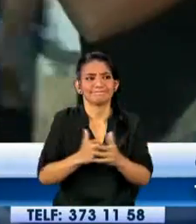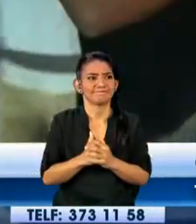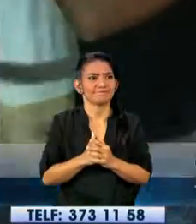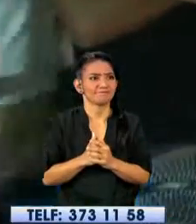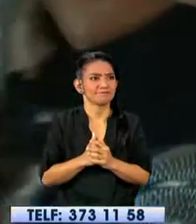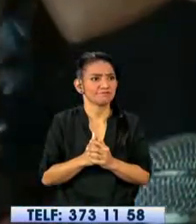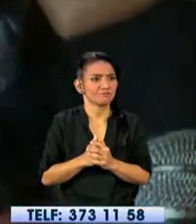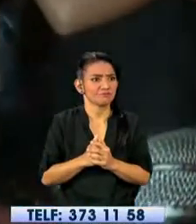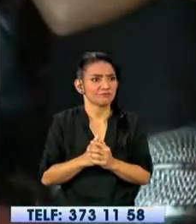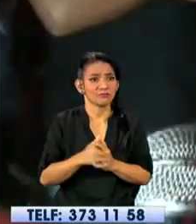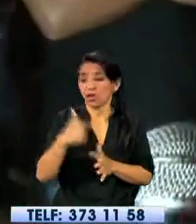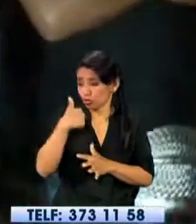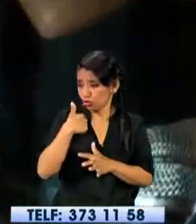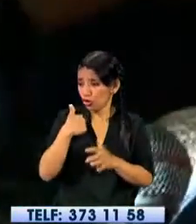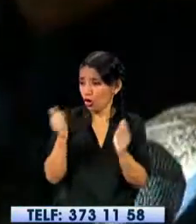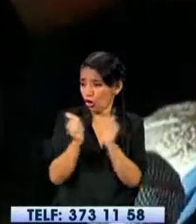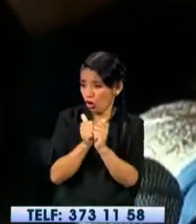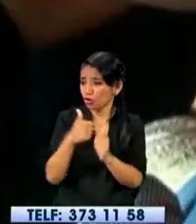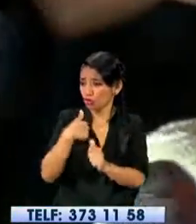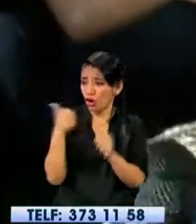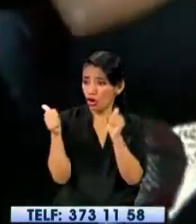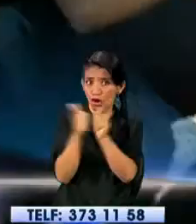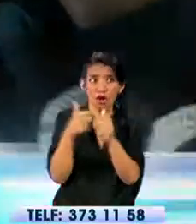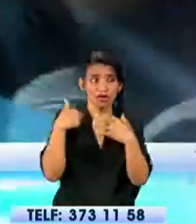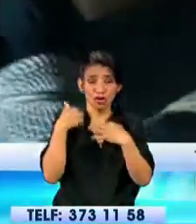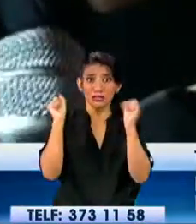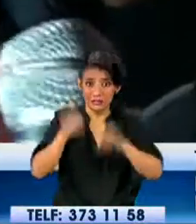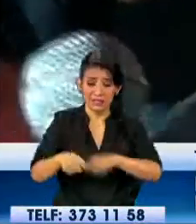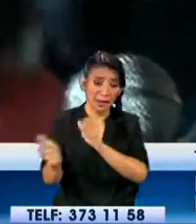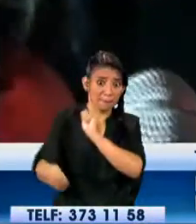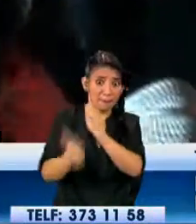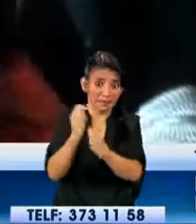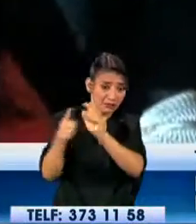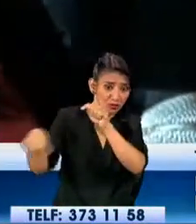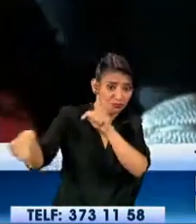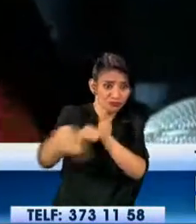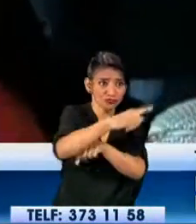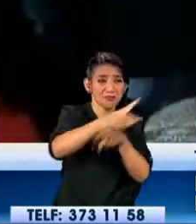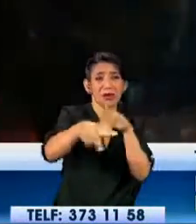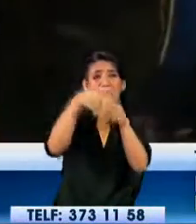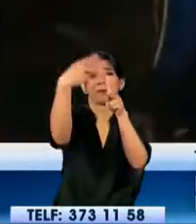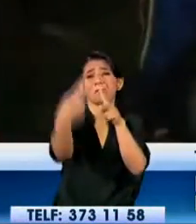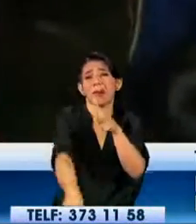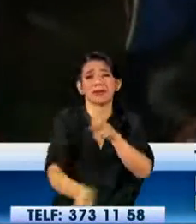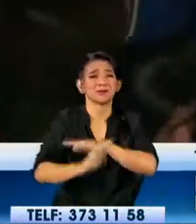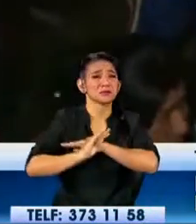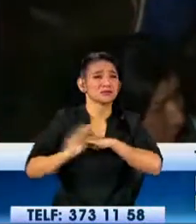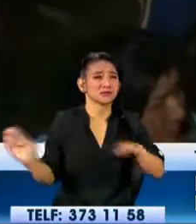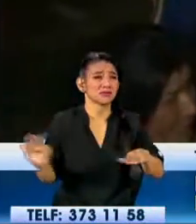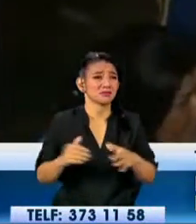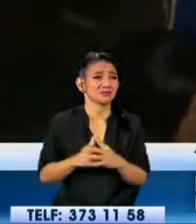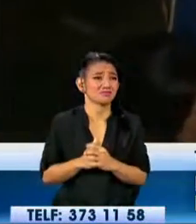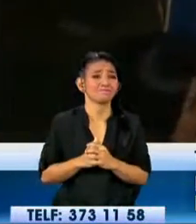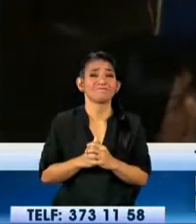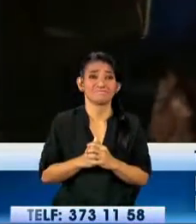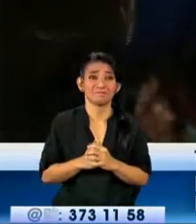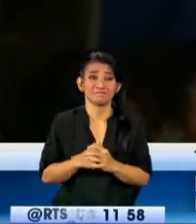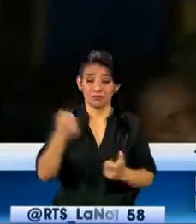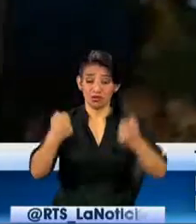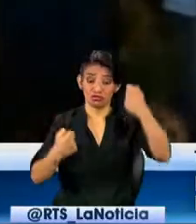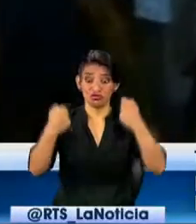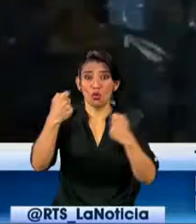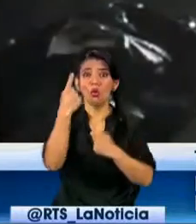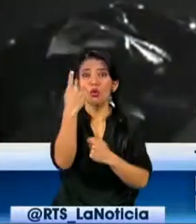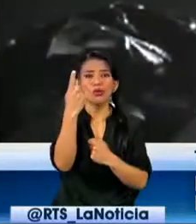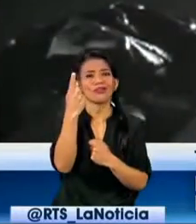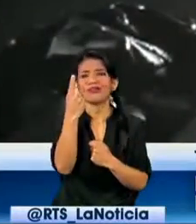Que yo venía con ellos y yo alcancé a pasar y se los llevaron, nada más. Al parecer, más de un vehículo cruzó sobre